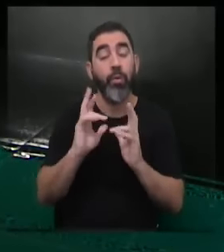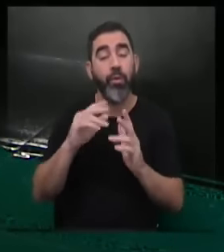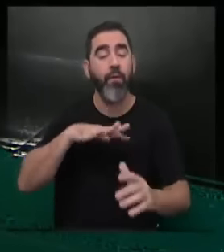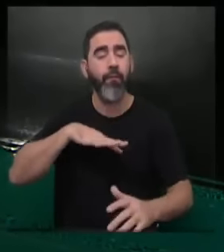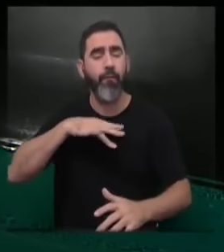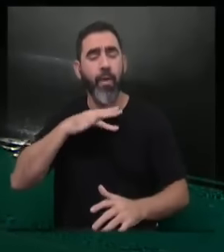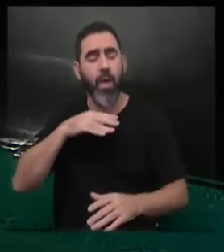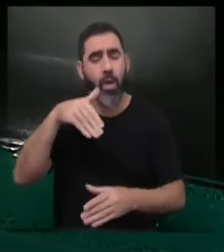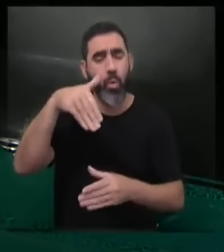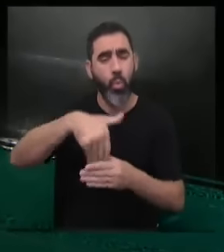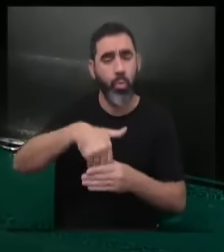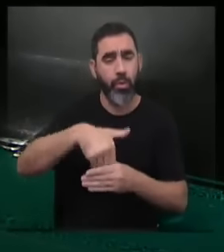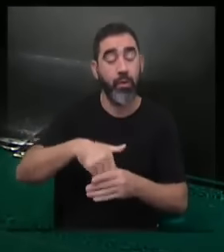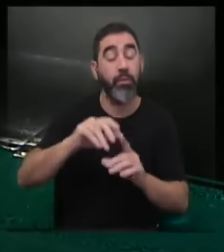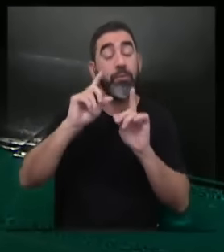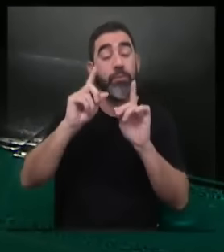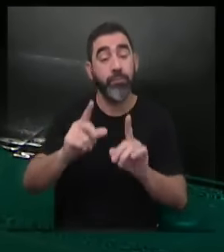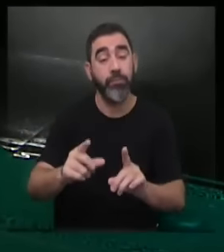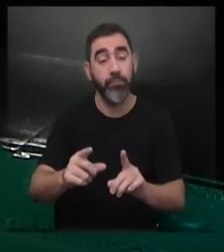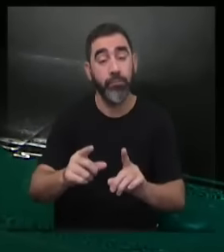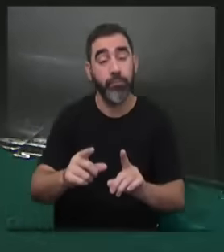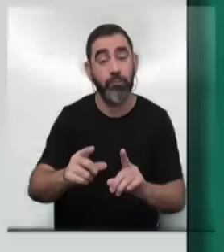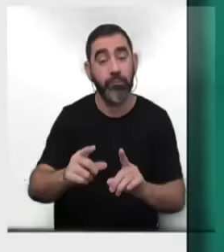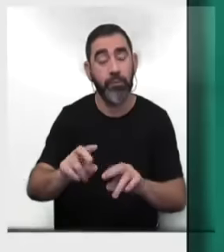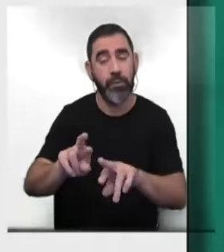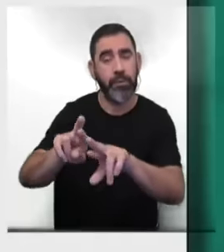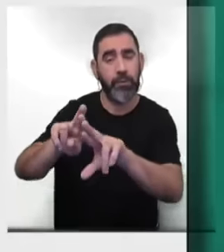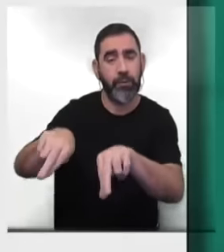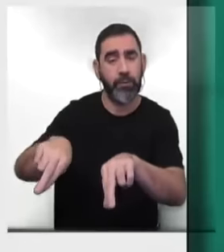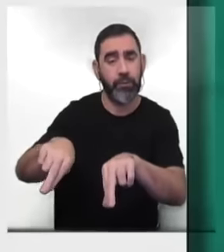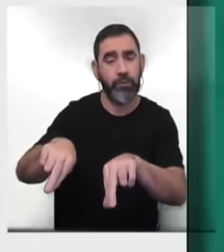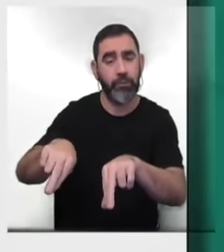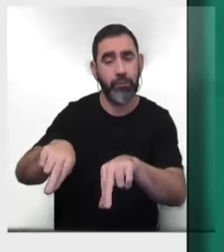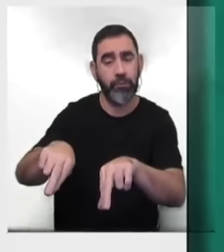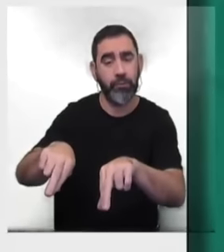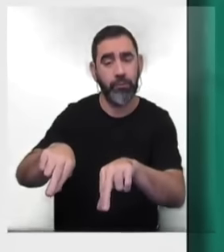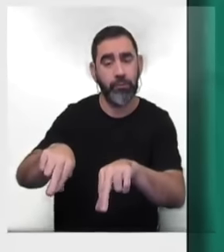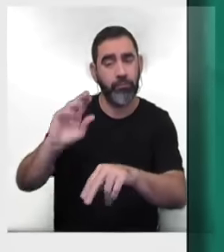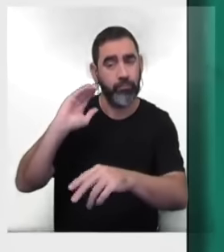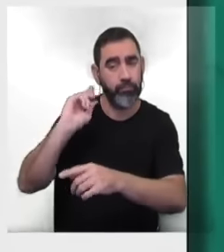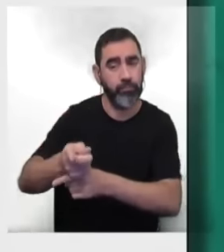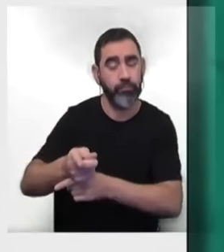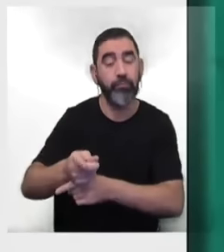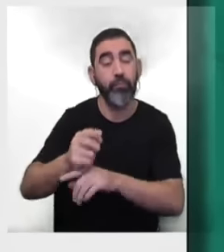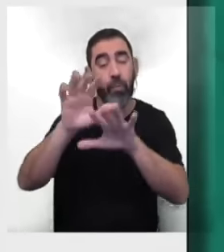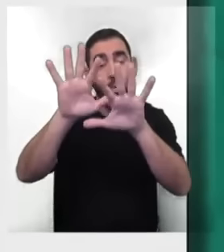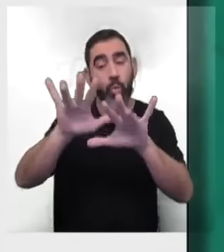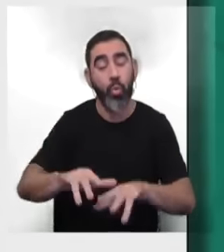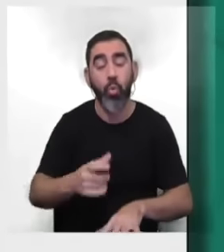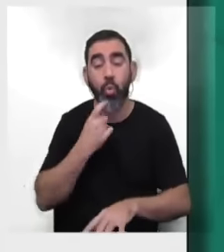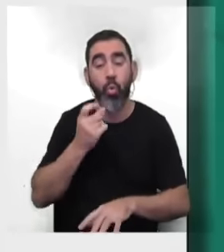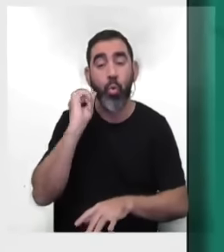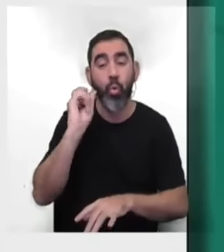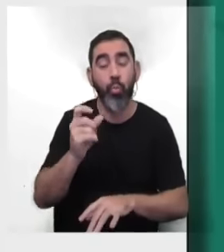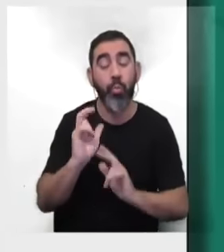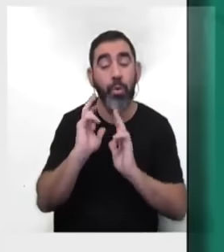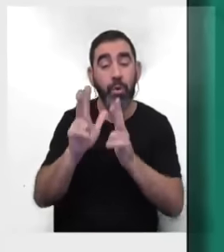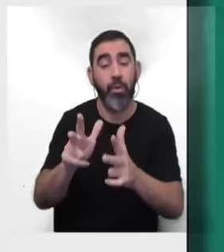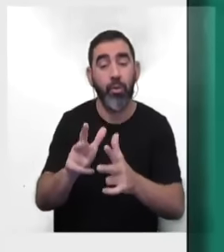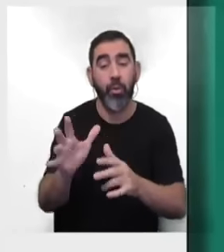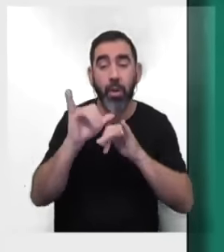fraude electoral y también eh rechazó y expresó su más enérgica condena el comunicado del partido Colorado señala que